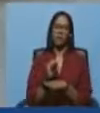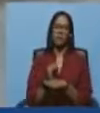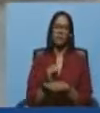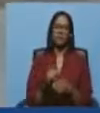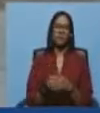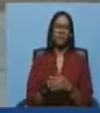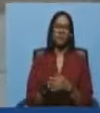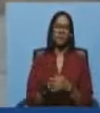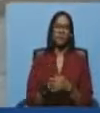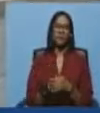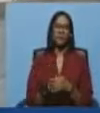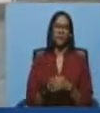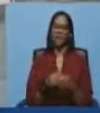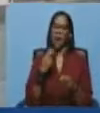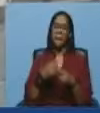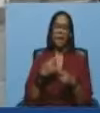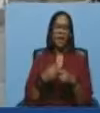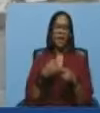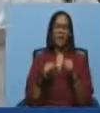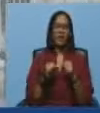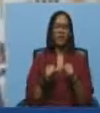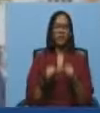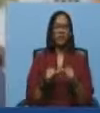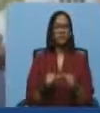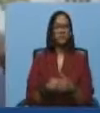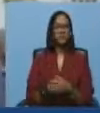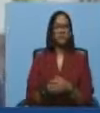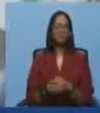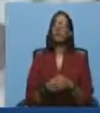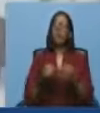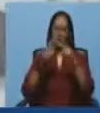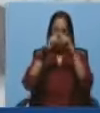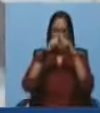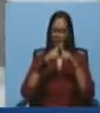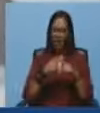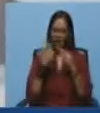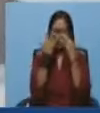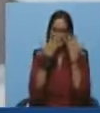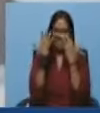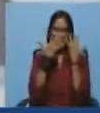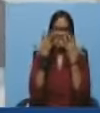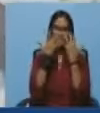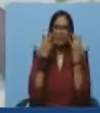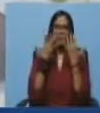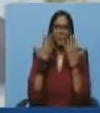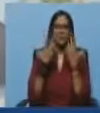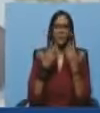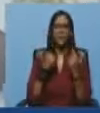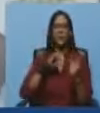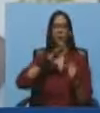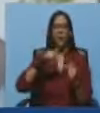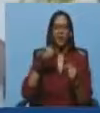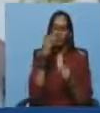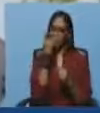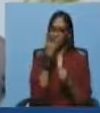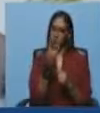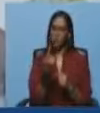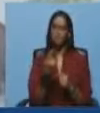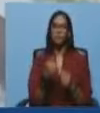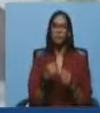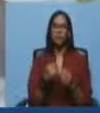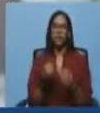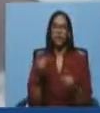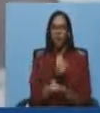bajo asedio y peligro permanente del algoritmo. El algoritmo los está acechando para alienarnos, para robarles su atención, para llenarlos